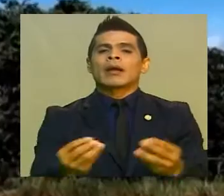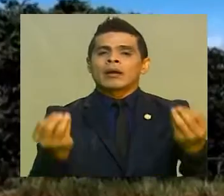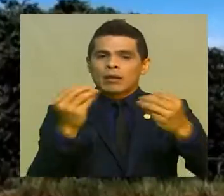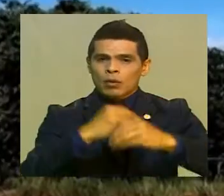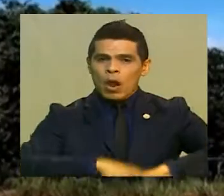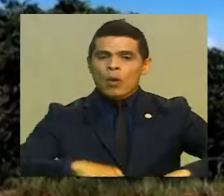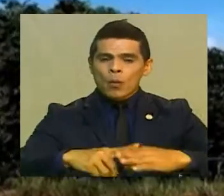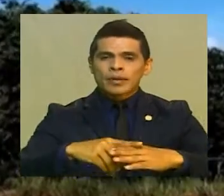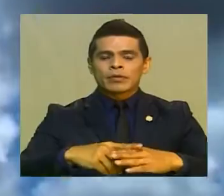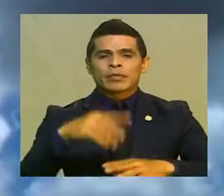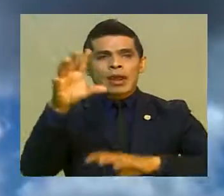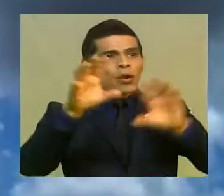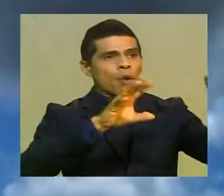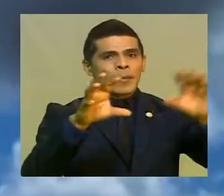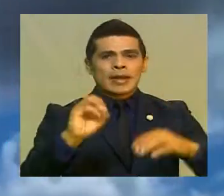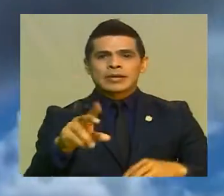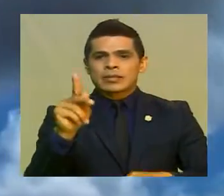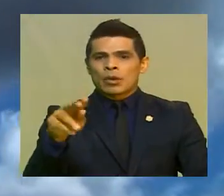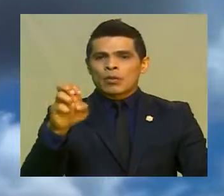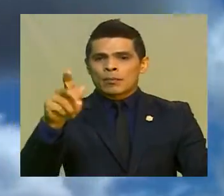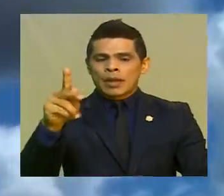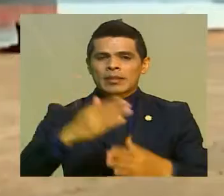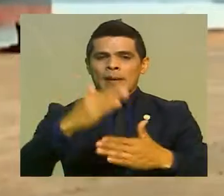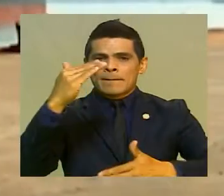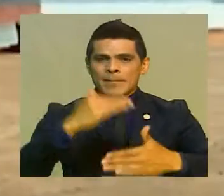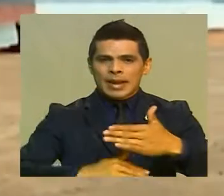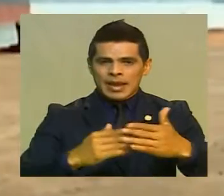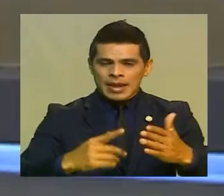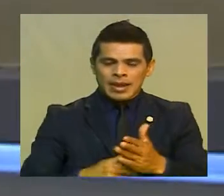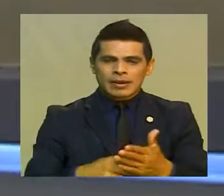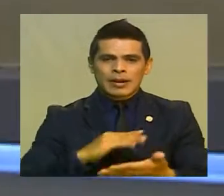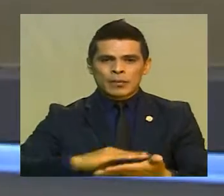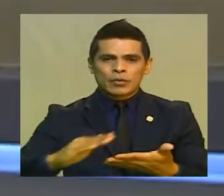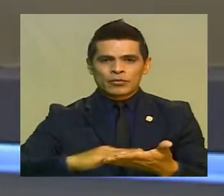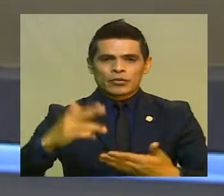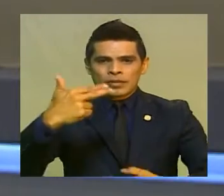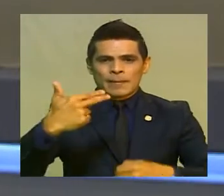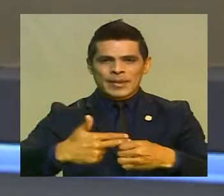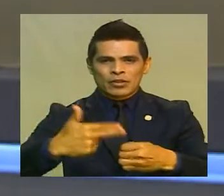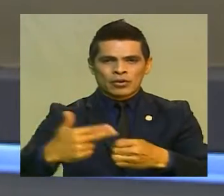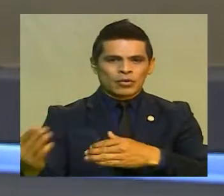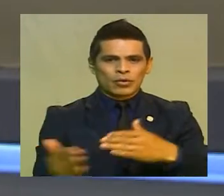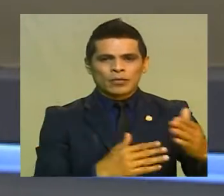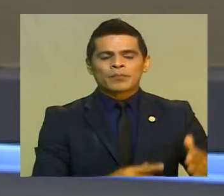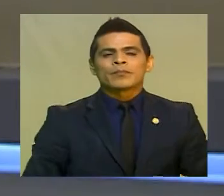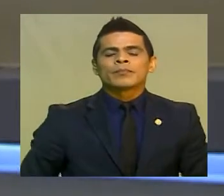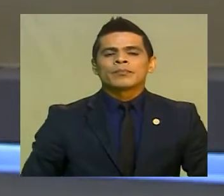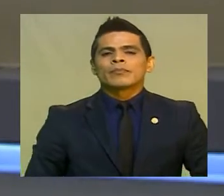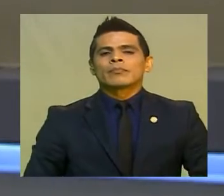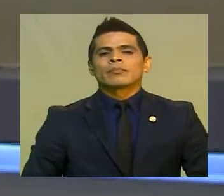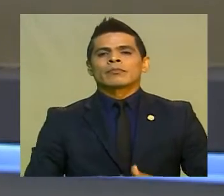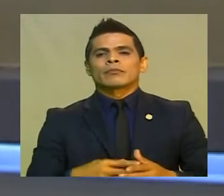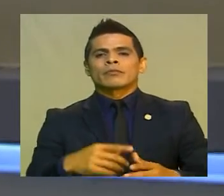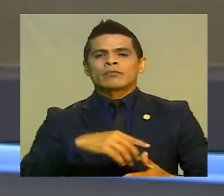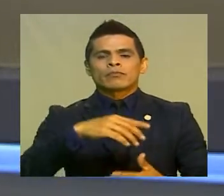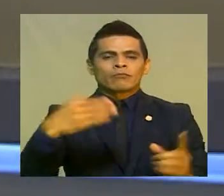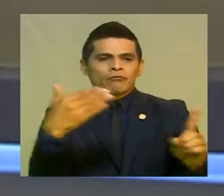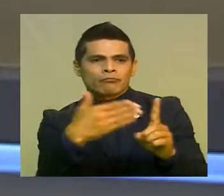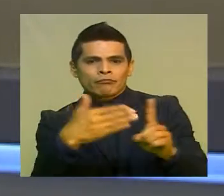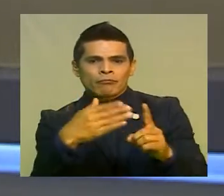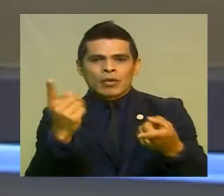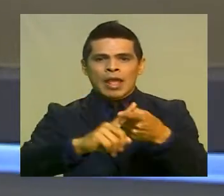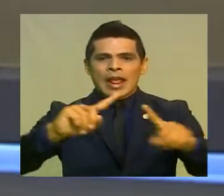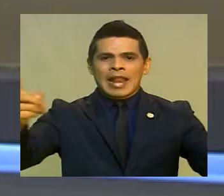no opep a reducir la producción del crudo y un nuevo sabotaje eléctrico se registró este miércoles